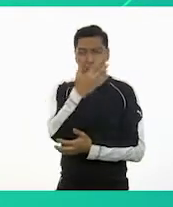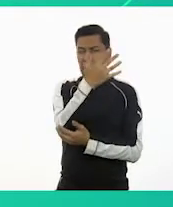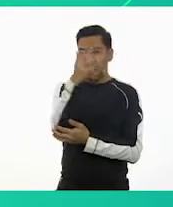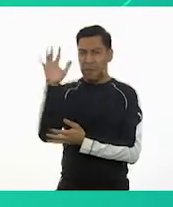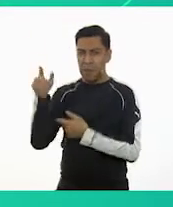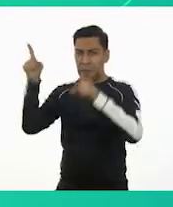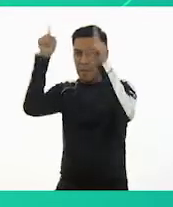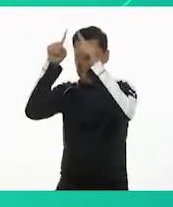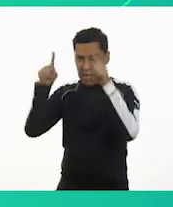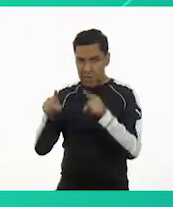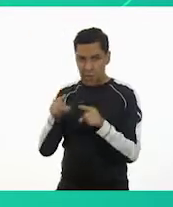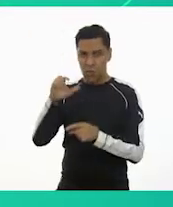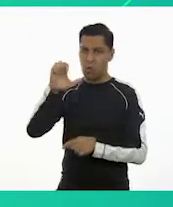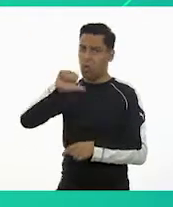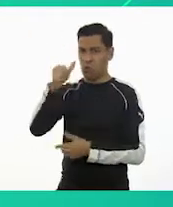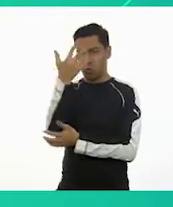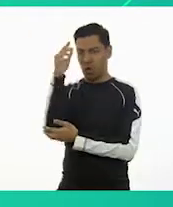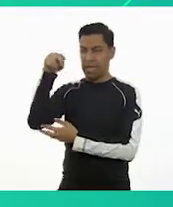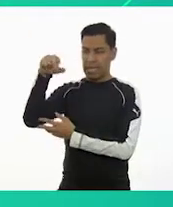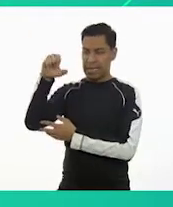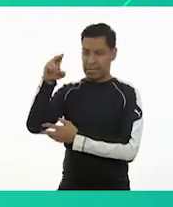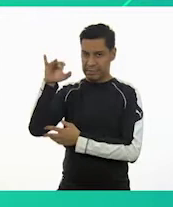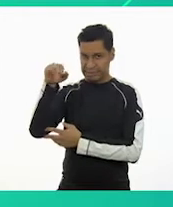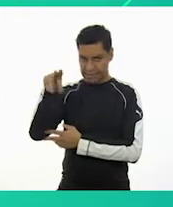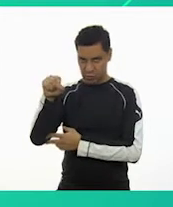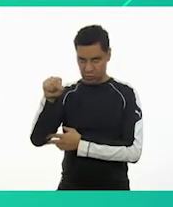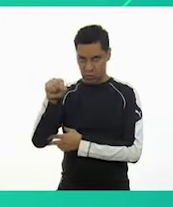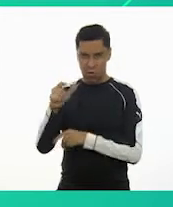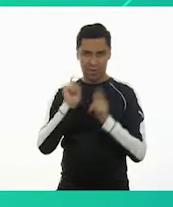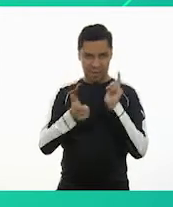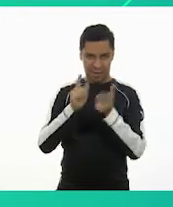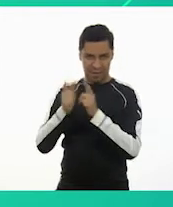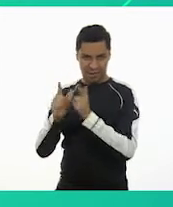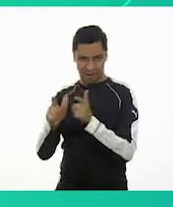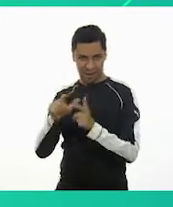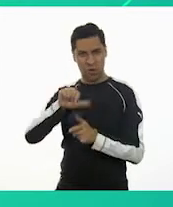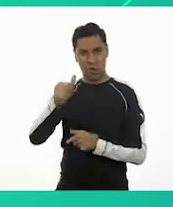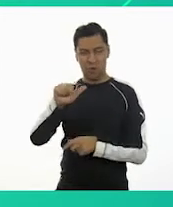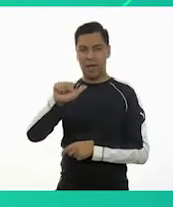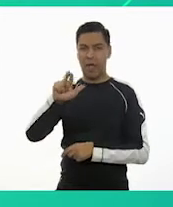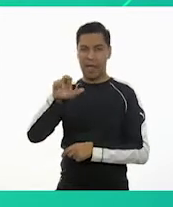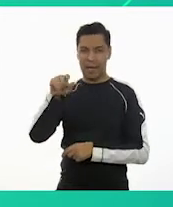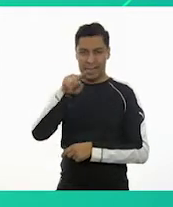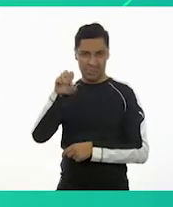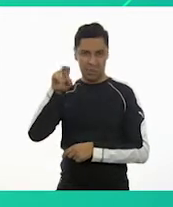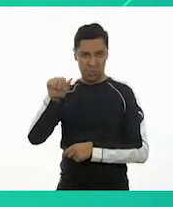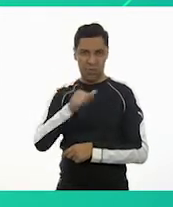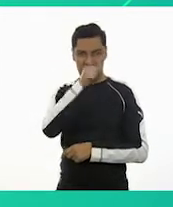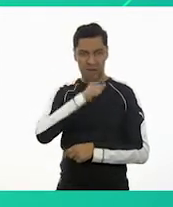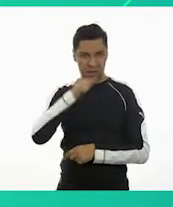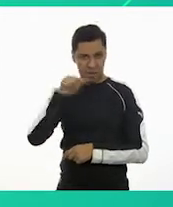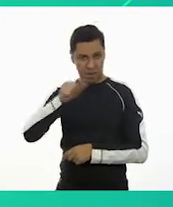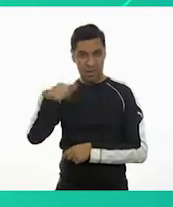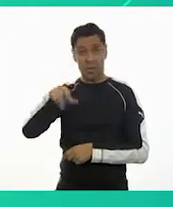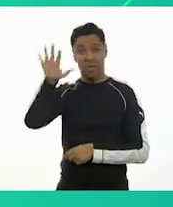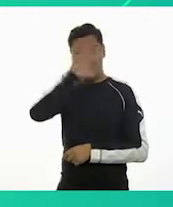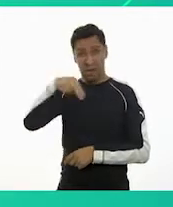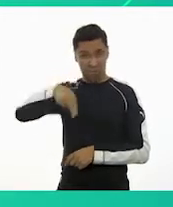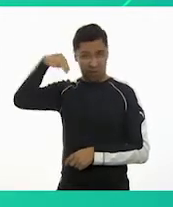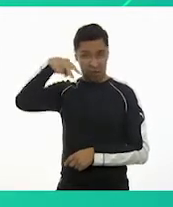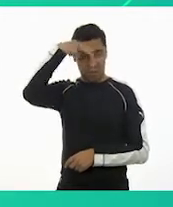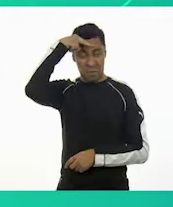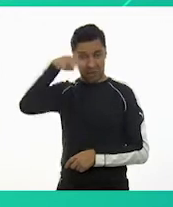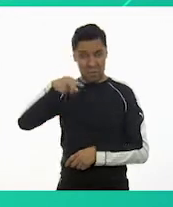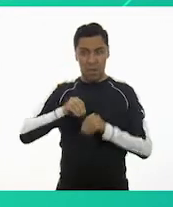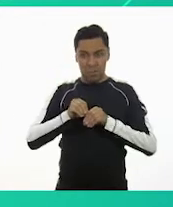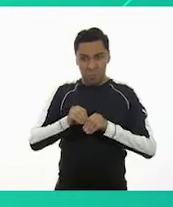encino, extendiéndose por Texas, Arizona y una parte considerable del norte de México. Pero cuando las poblaciones humanas se